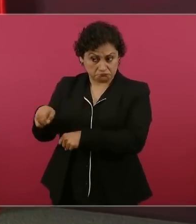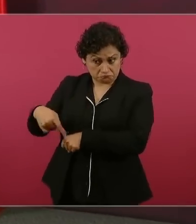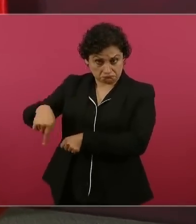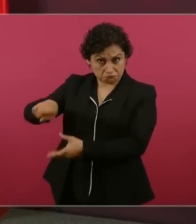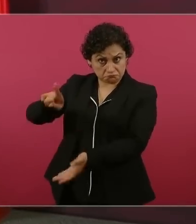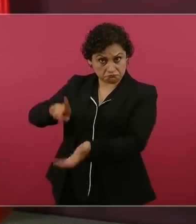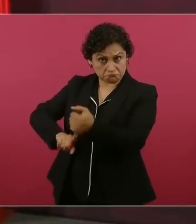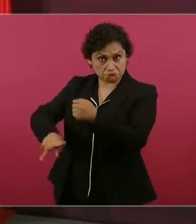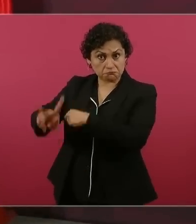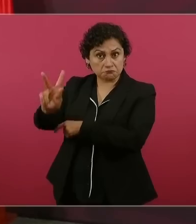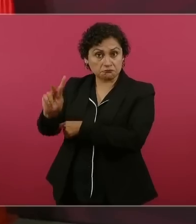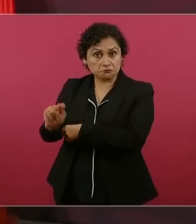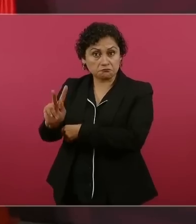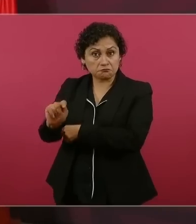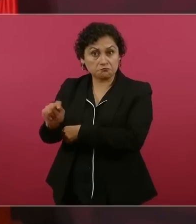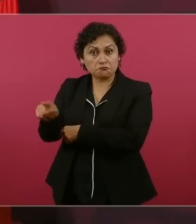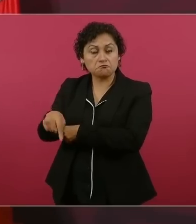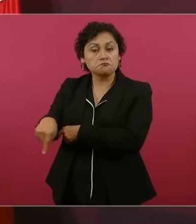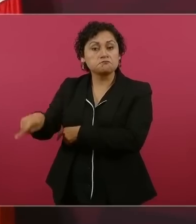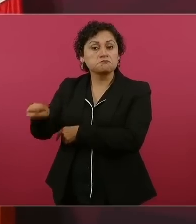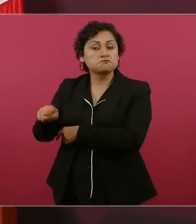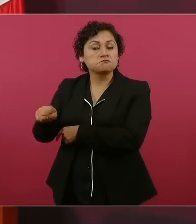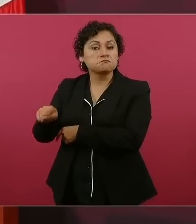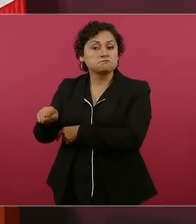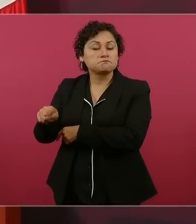del tercer grado,